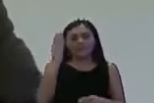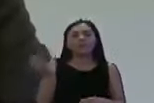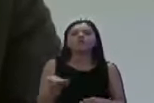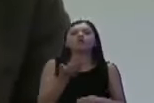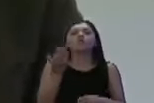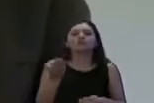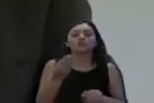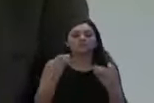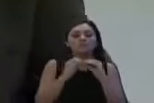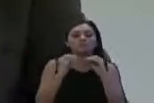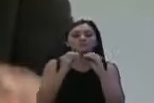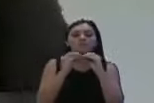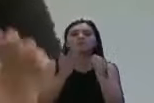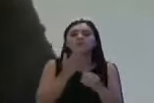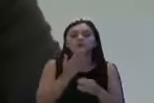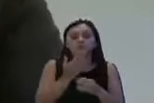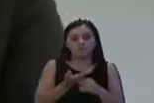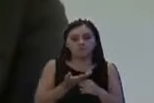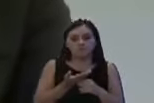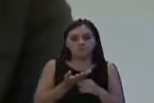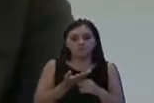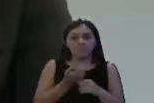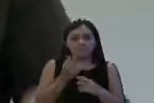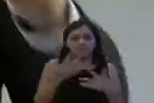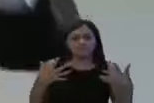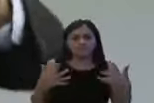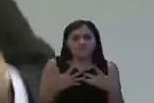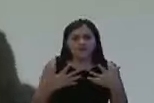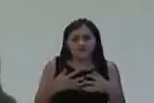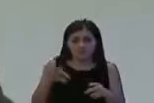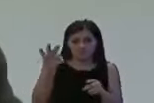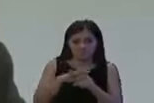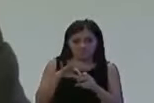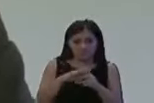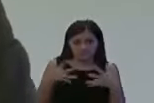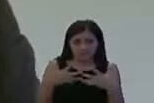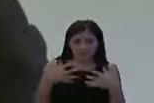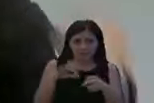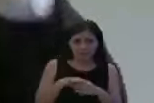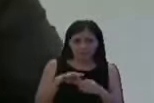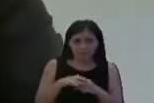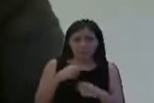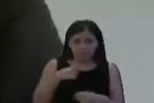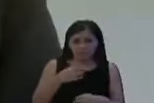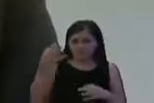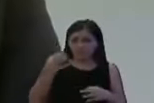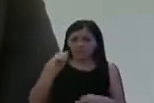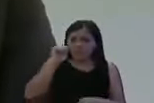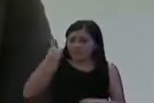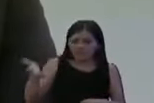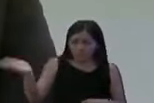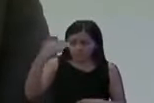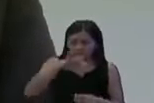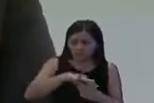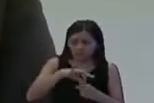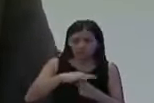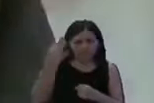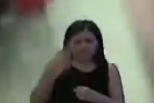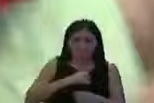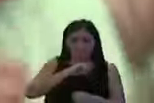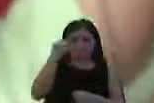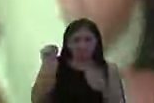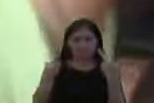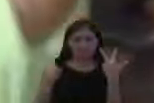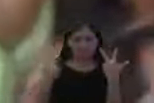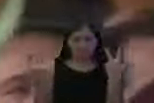nos enfrentamos tienen terror a las urnas si mañana fueran las elecciones los volvemos a vencer 3 a un compatriotas